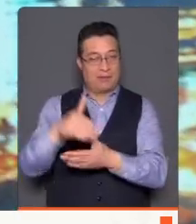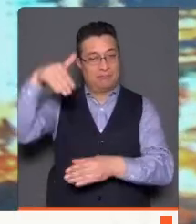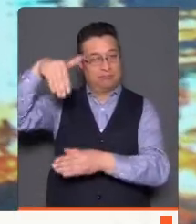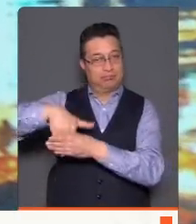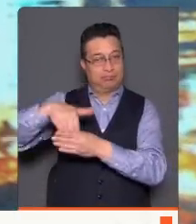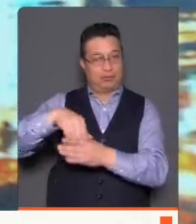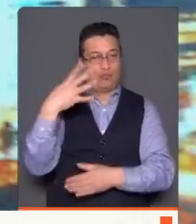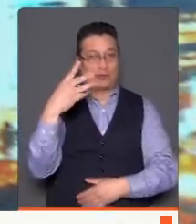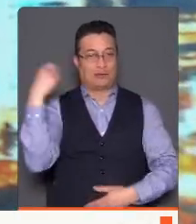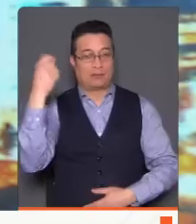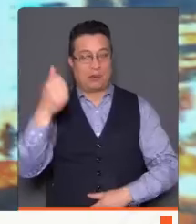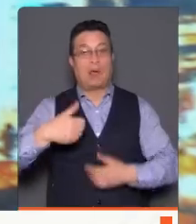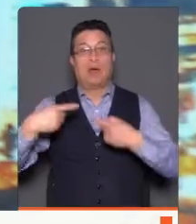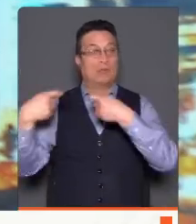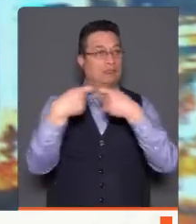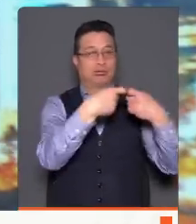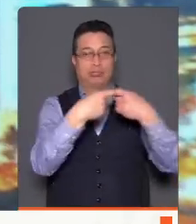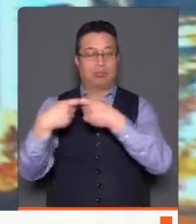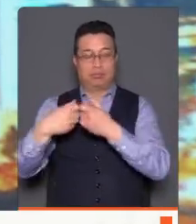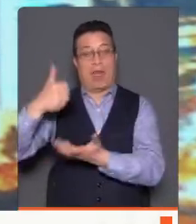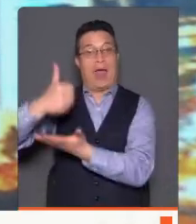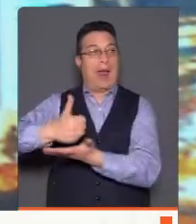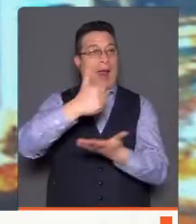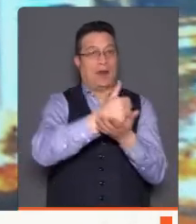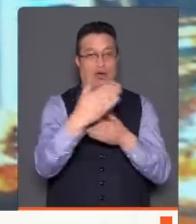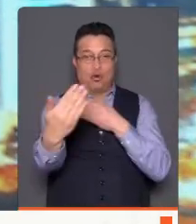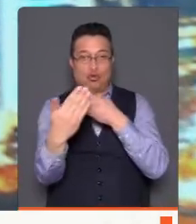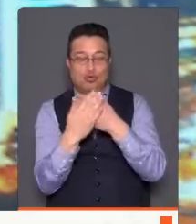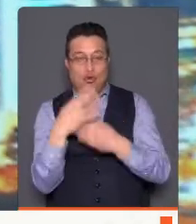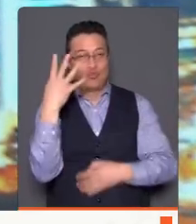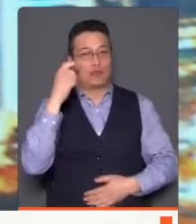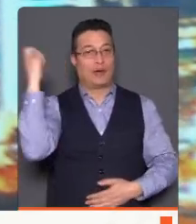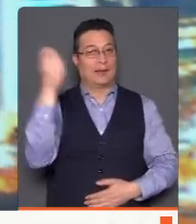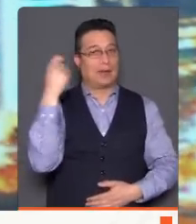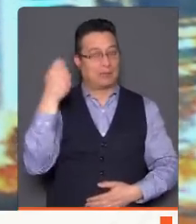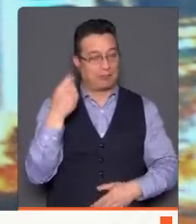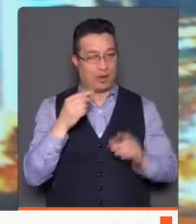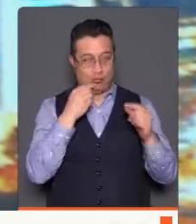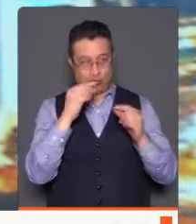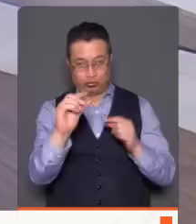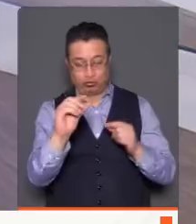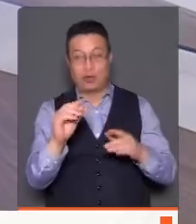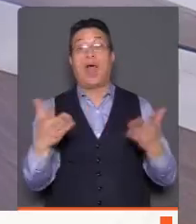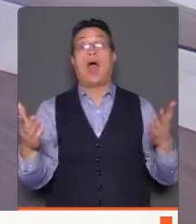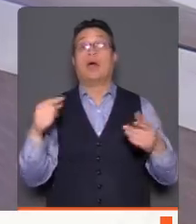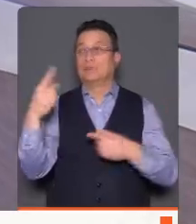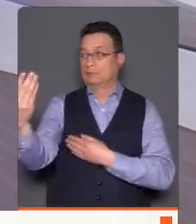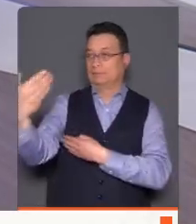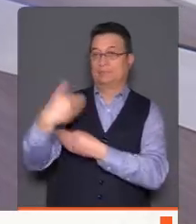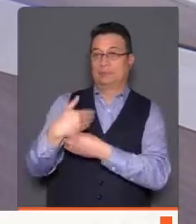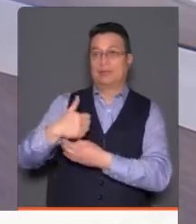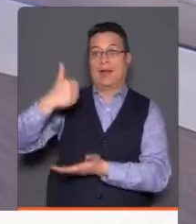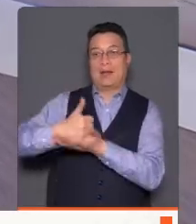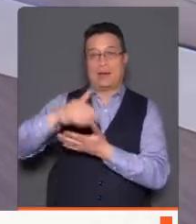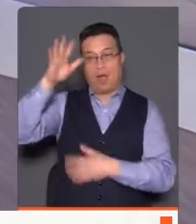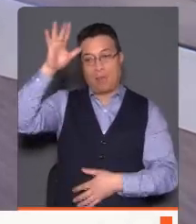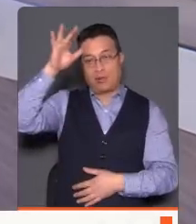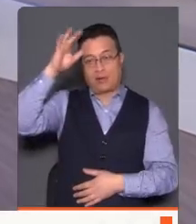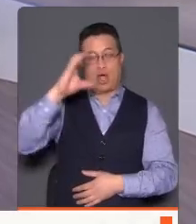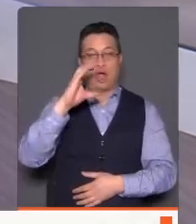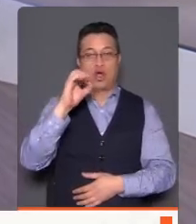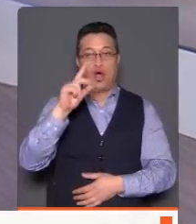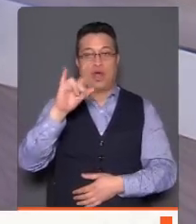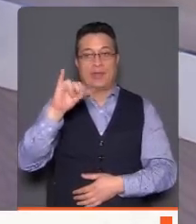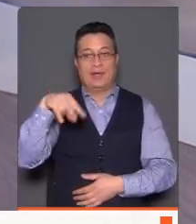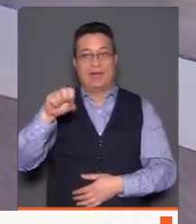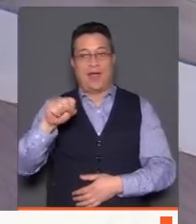de alcaldes en la recta final de cara al plebiscito del 4 de septiembre. Nos acompaña el alcalde de Puente Alto, Germán Codina. ¿Cómo está, alcalde?